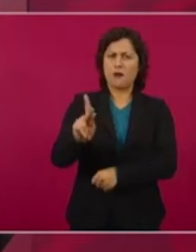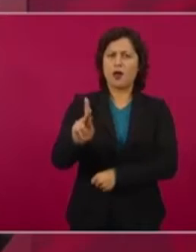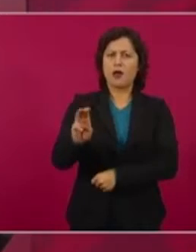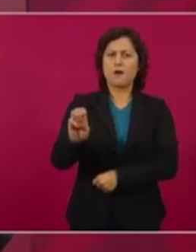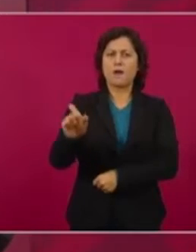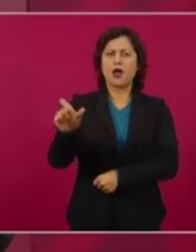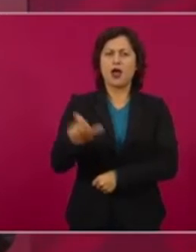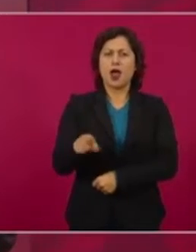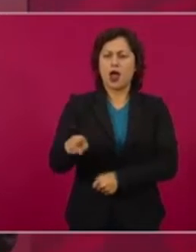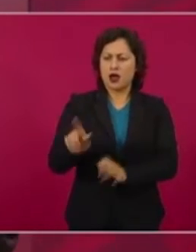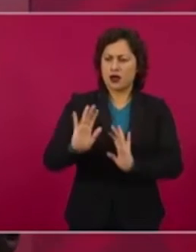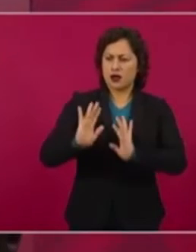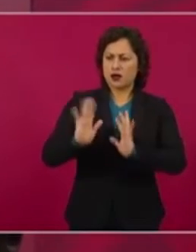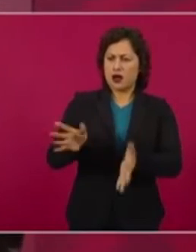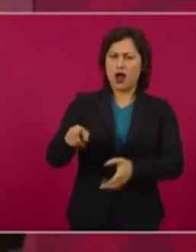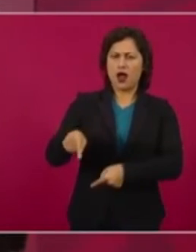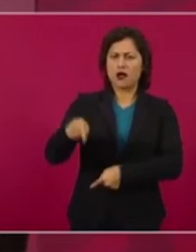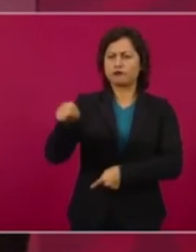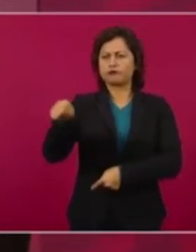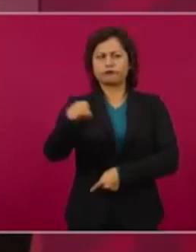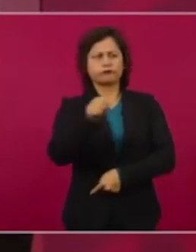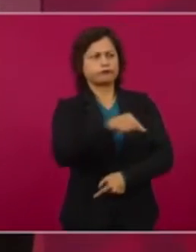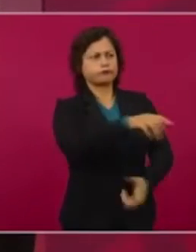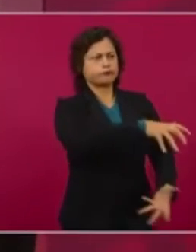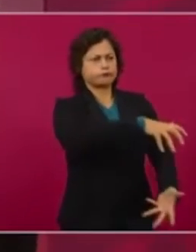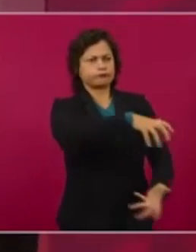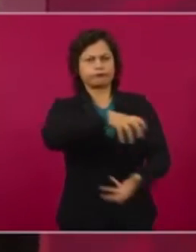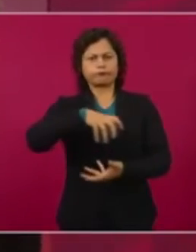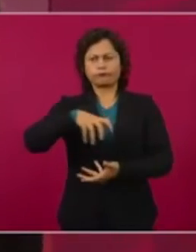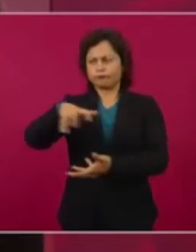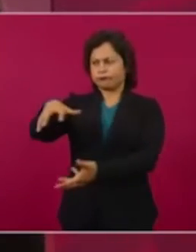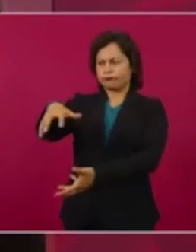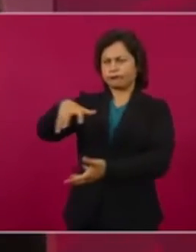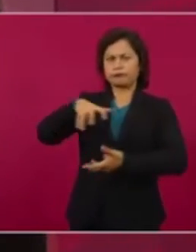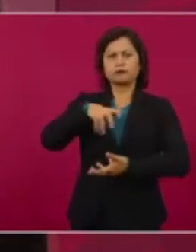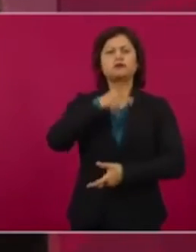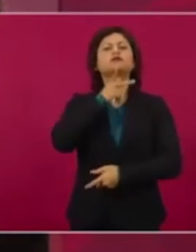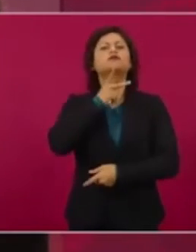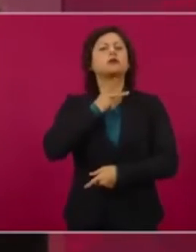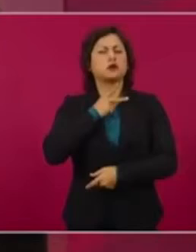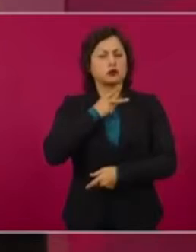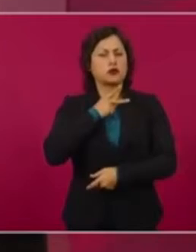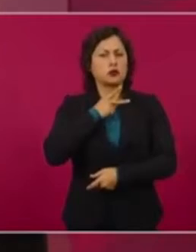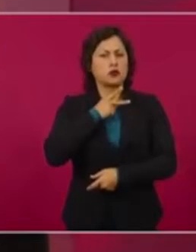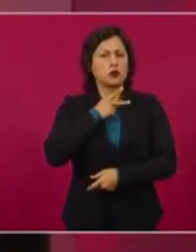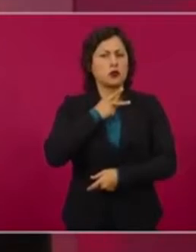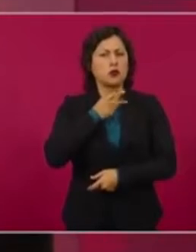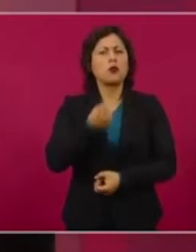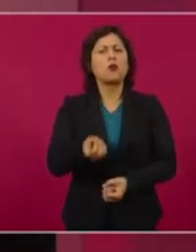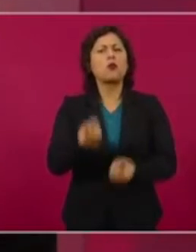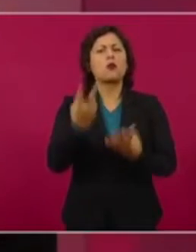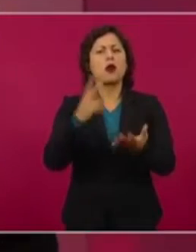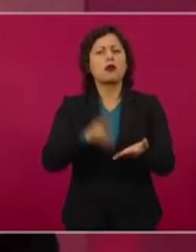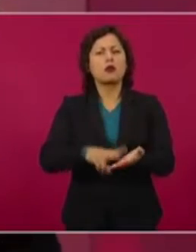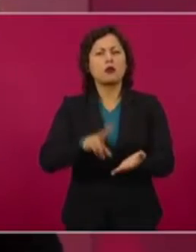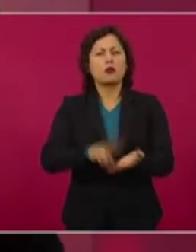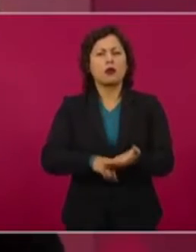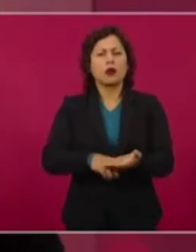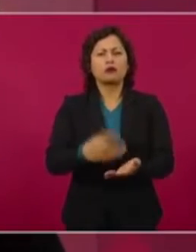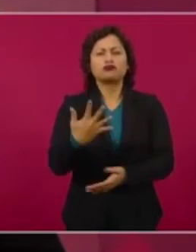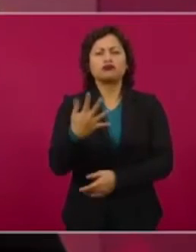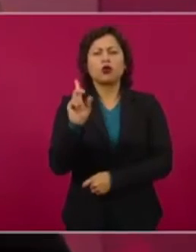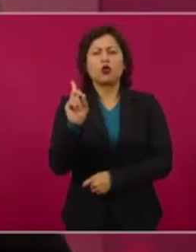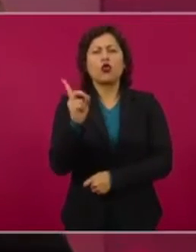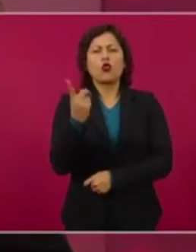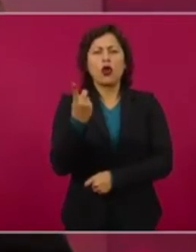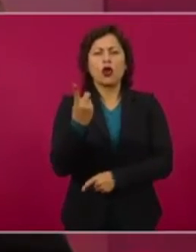sacar un barril o extraer un barril con costos de $5 y se venden